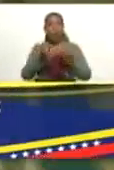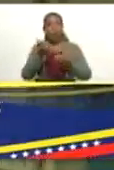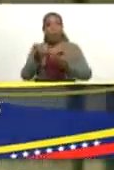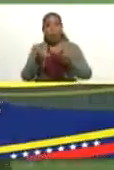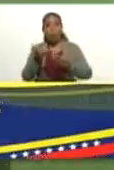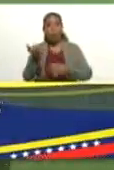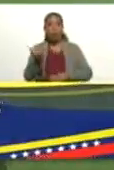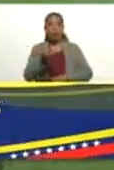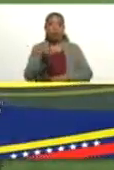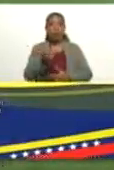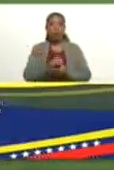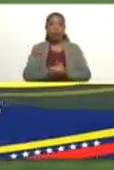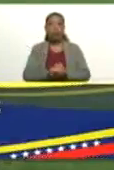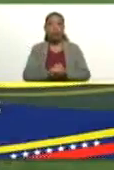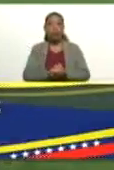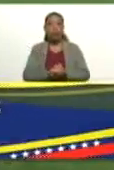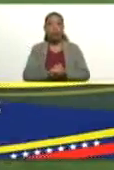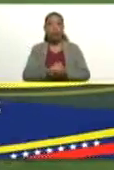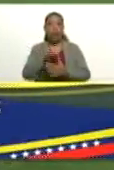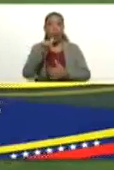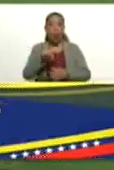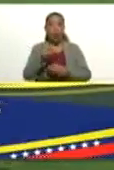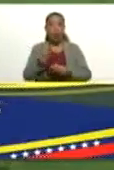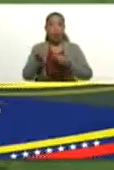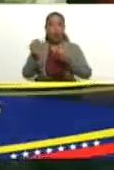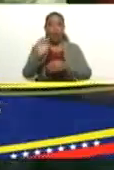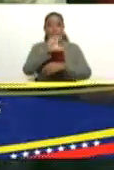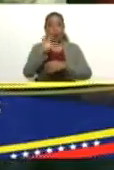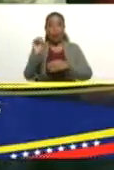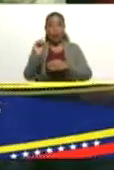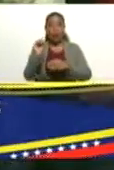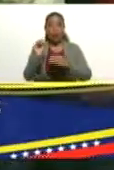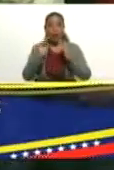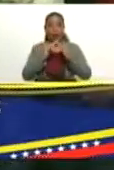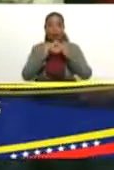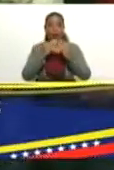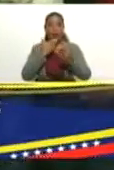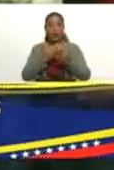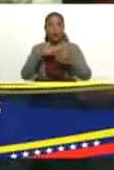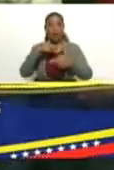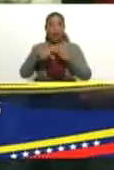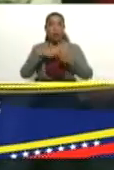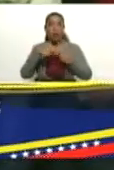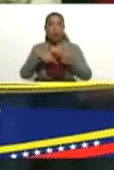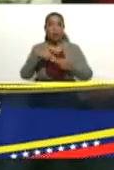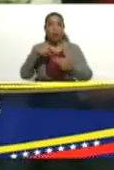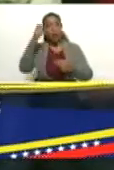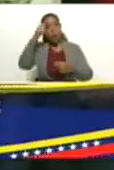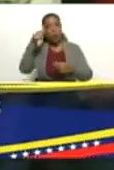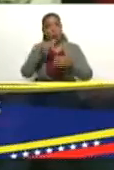urbanismo. Hoy se entregan 30 viviendas gracias a la revolución y al pueblo organizado.